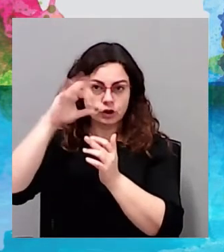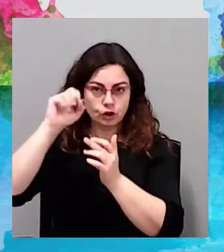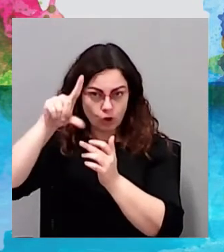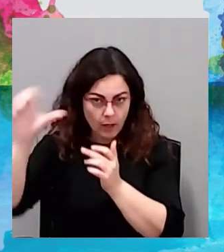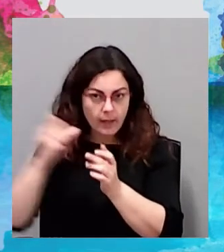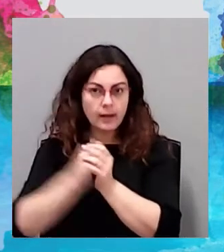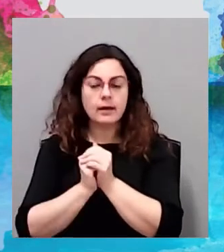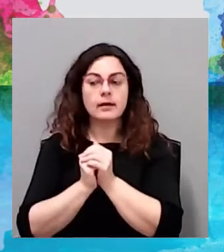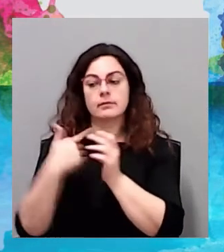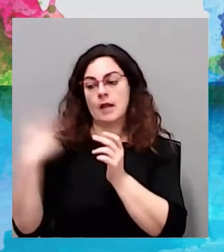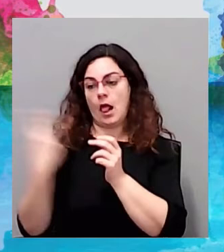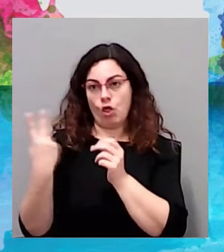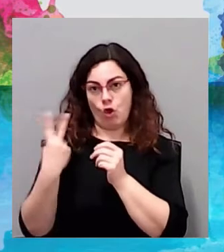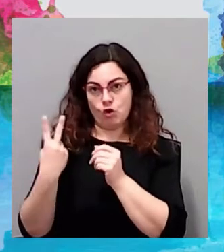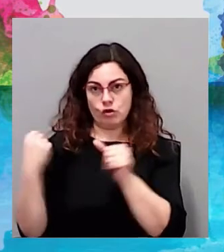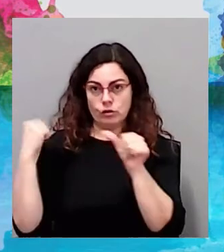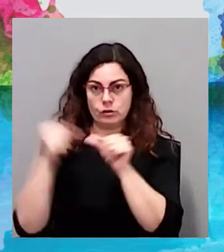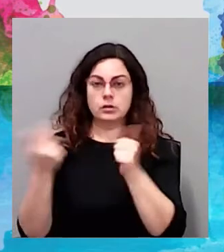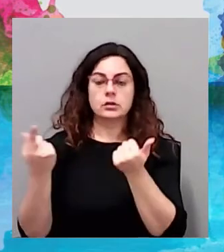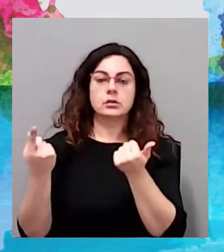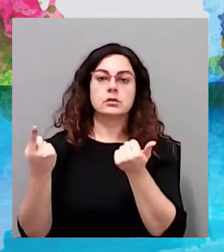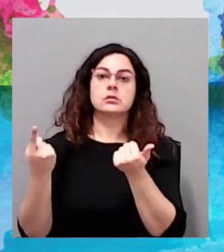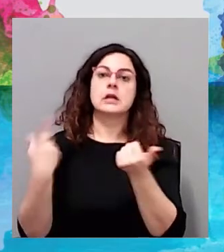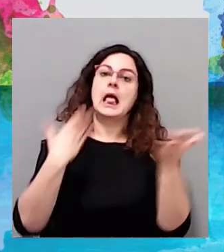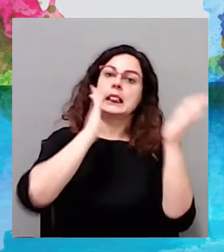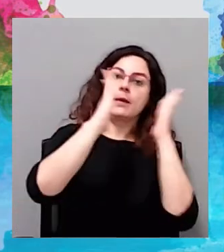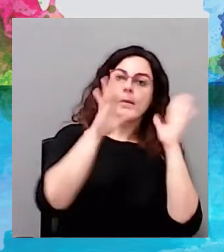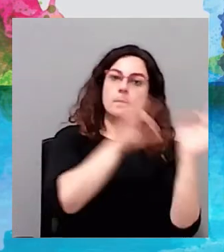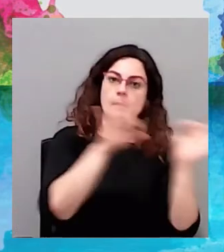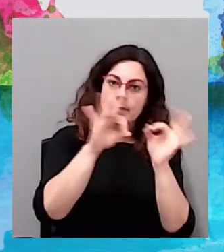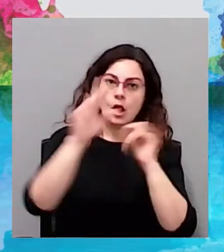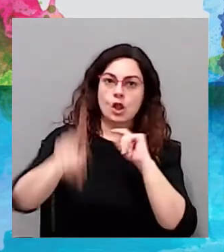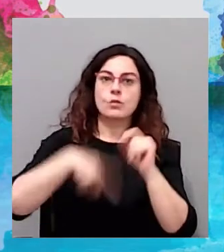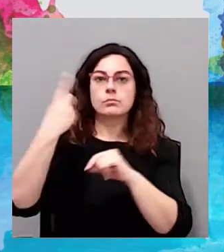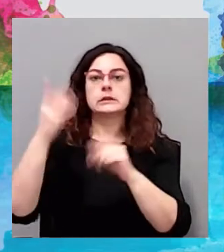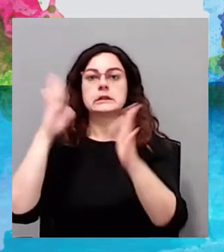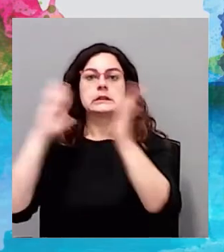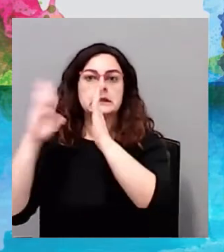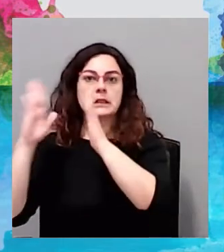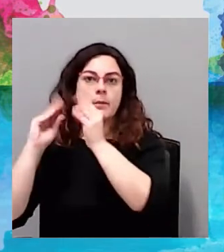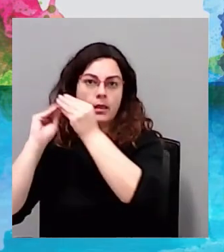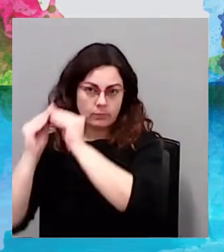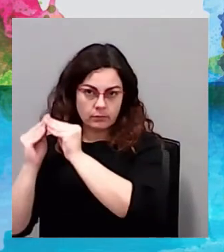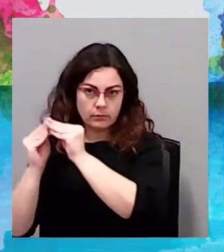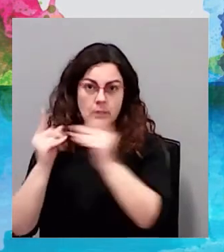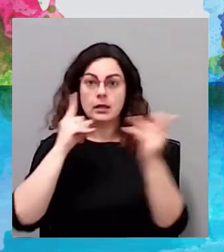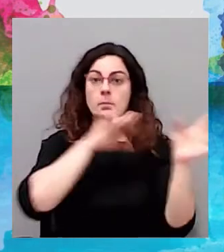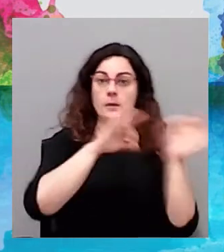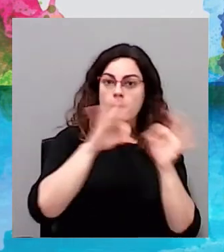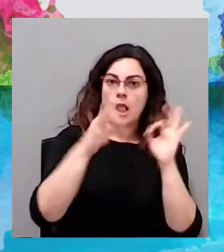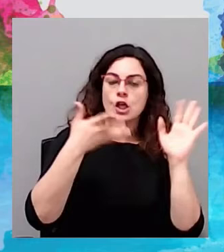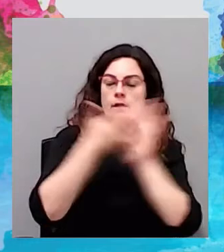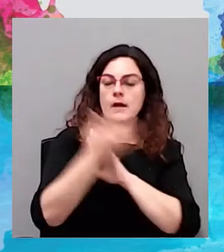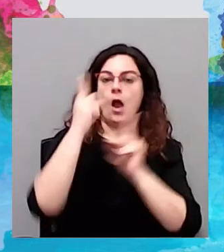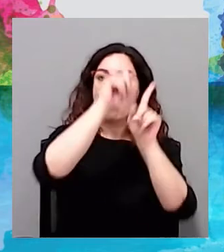años, existen pues, unas etapas de preparación y unas etapas de aplicación. Las etapas de preparación son un envío de un cuestionario, todas estas